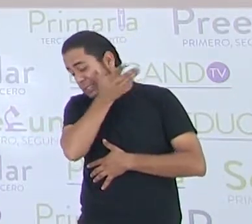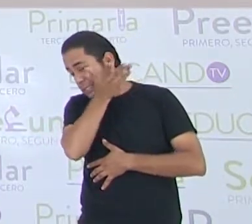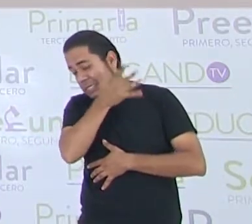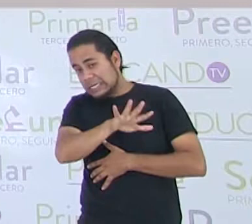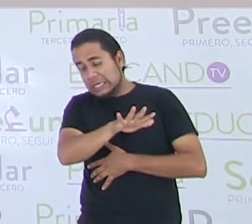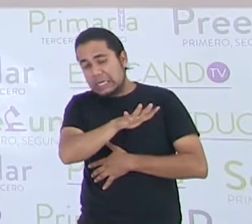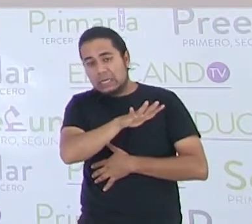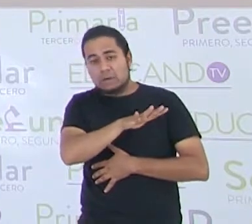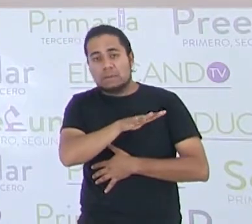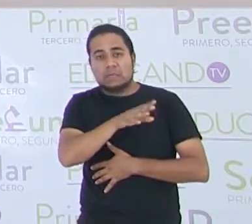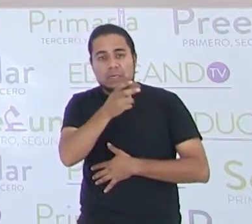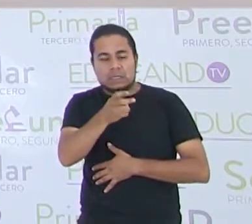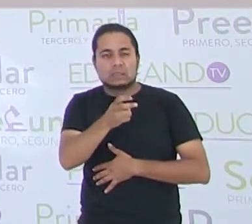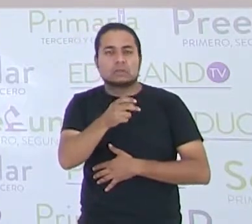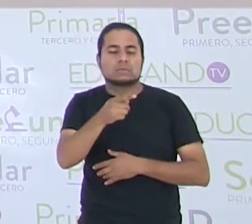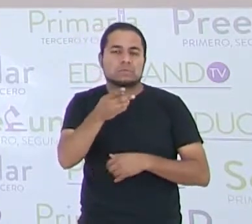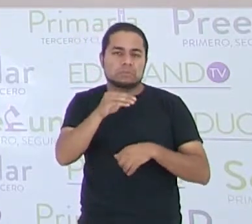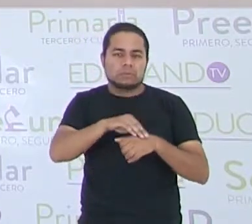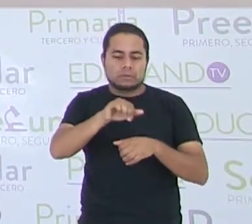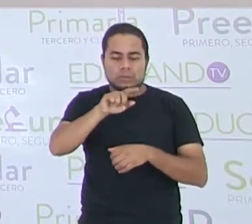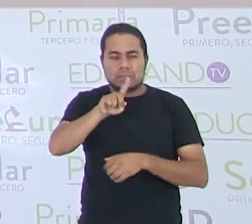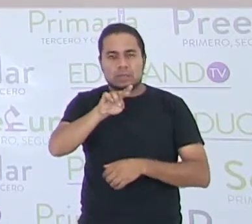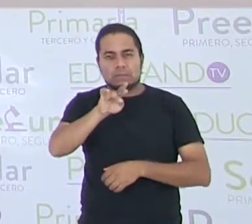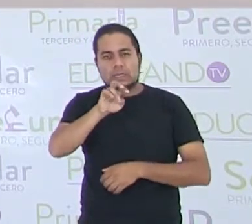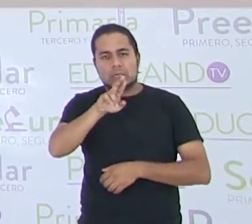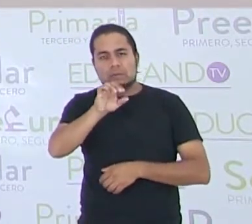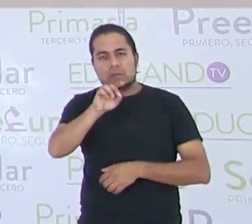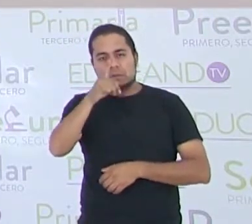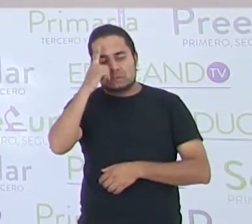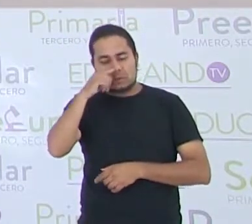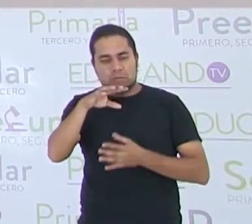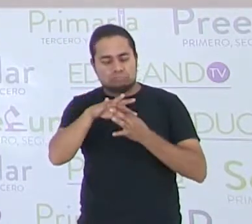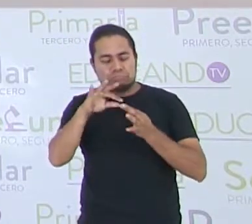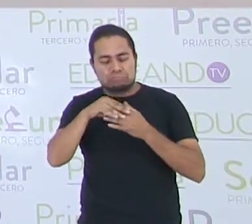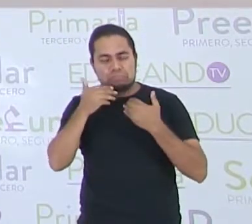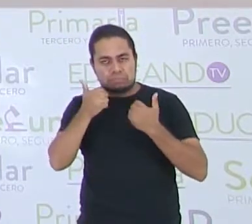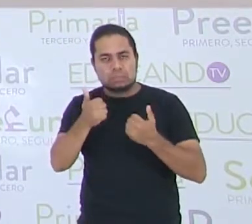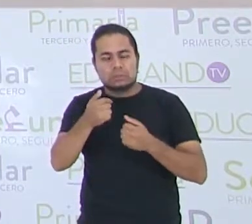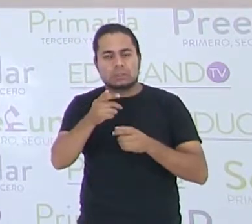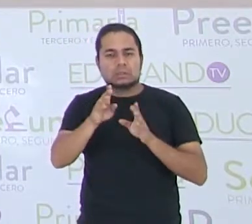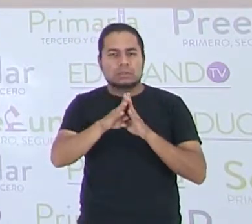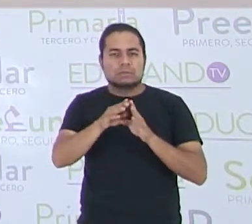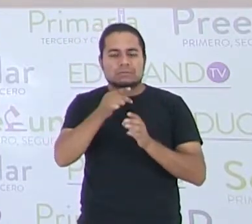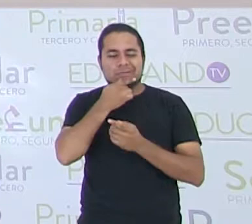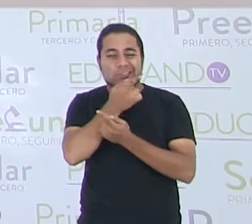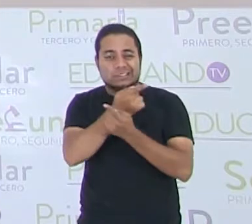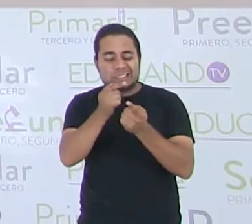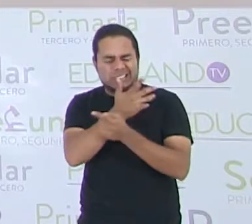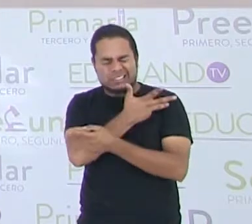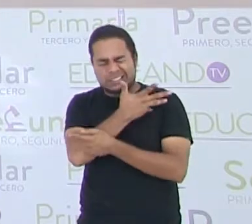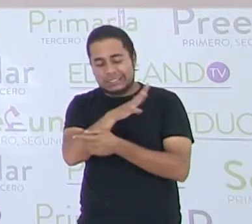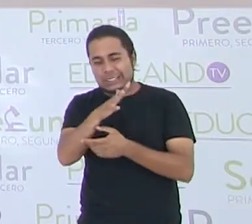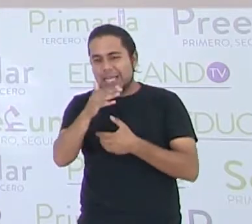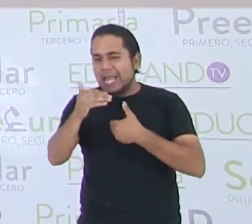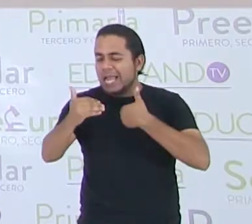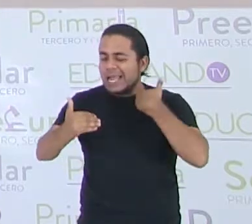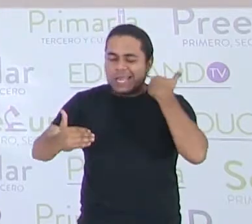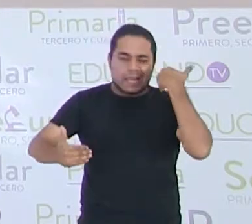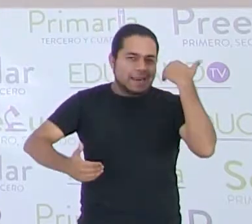extremadamente es otro adverbio que me ayuda a enriquecer mi descripción. Y niños extremadamente